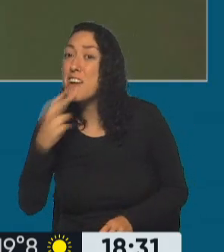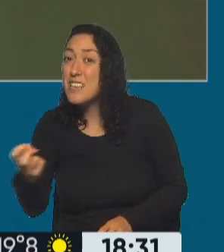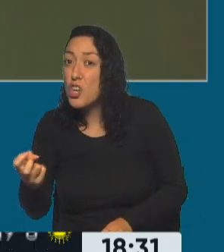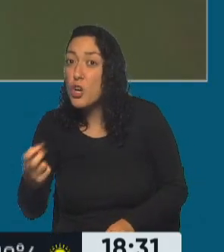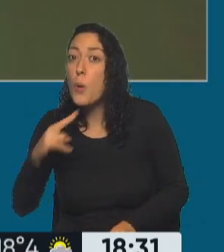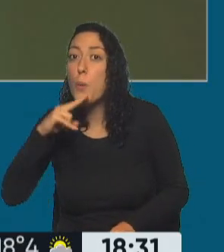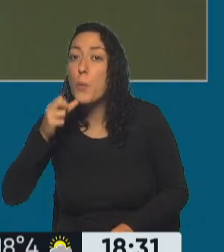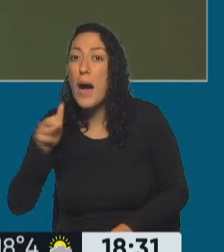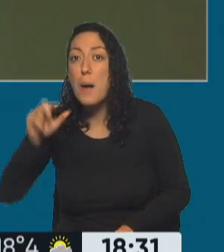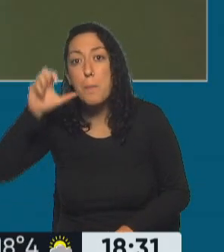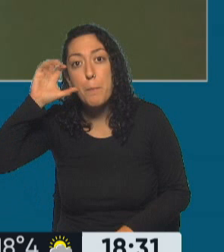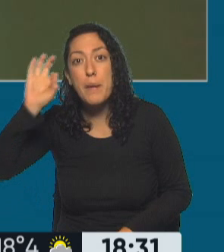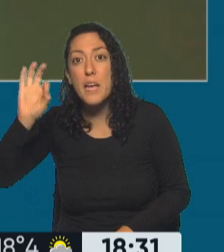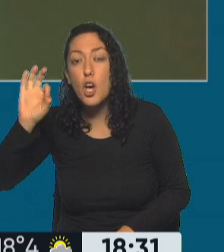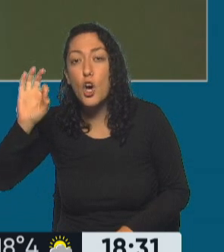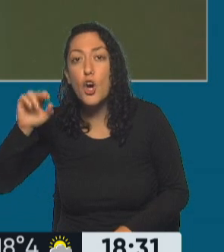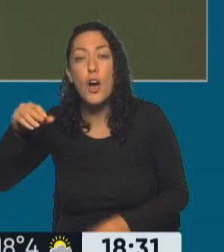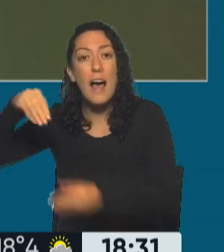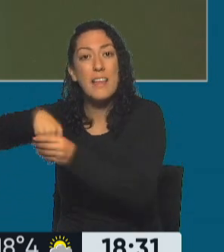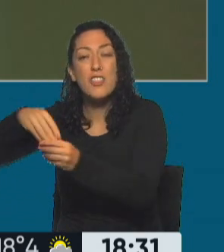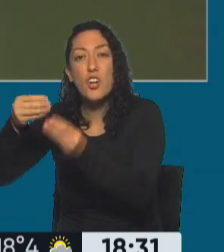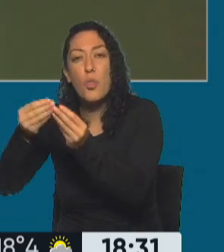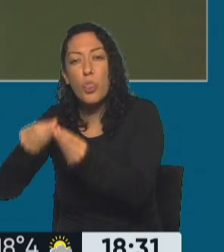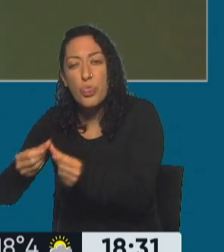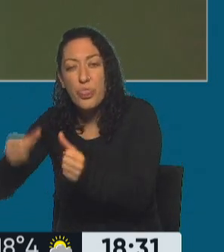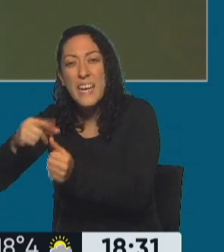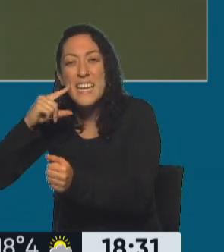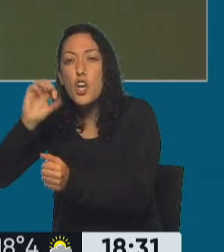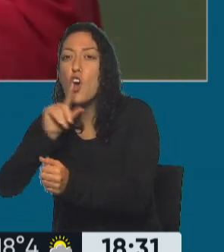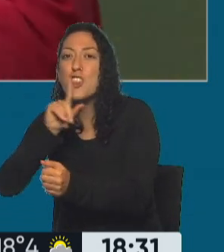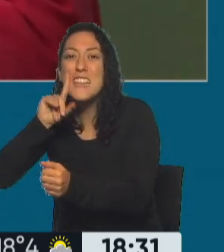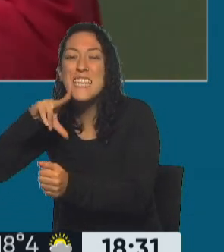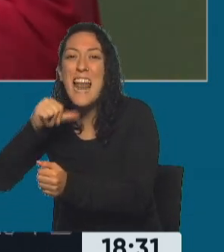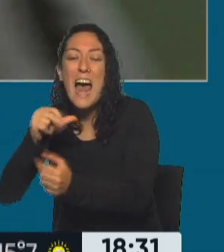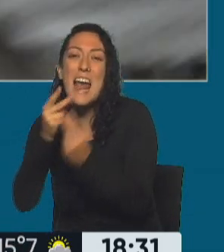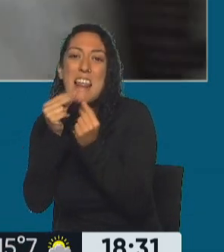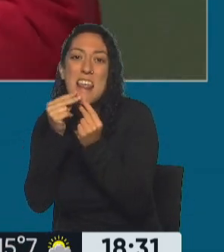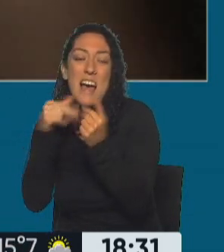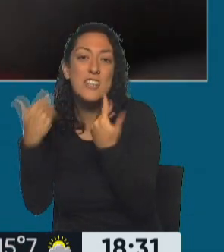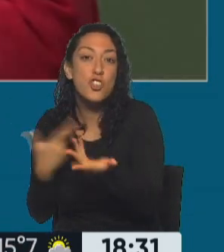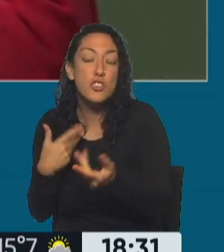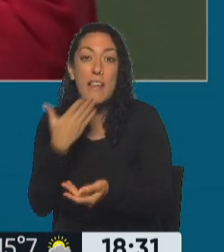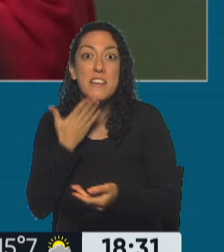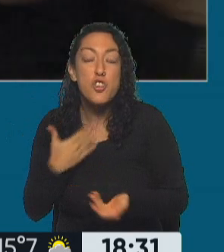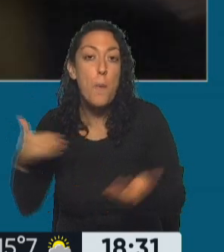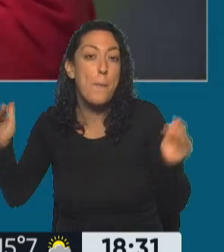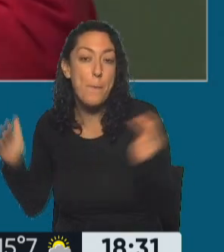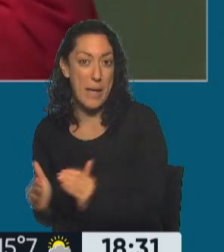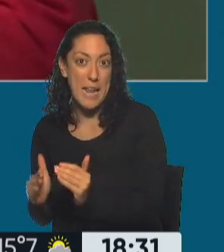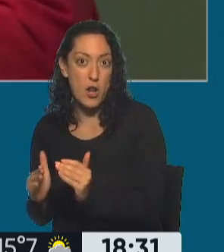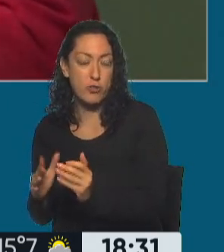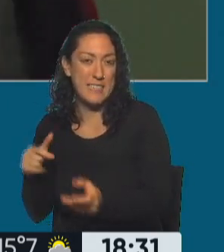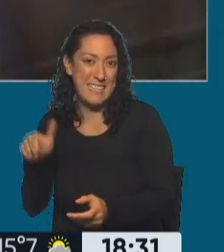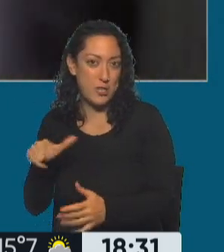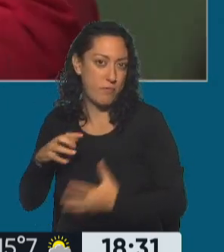podés ponerle un líquido que no tenga nicotina. Entonces ahí podés desaprenderte de la sustancia que te genera adicción. Claro. Que es muy